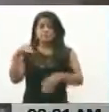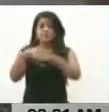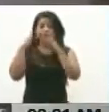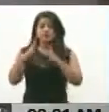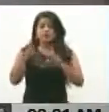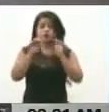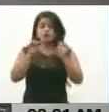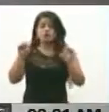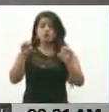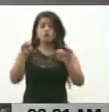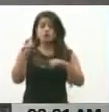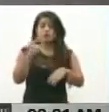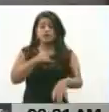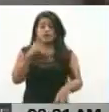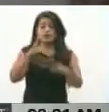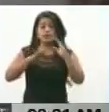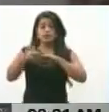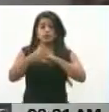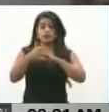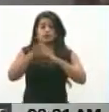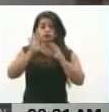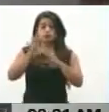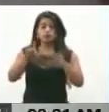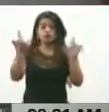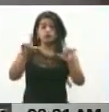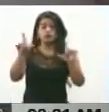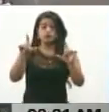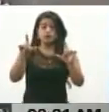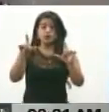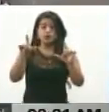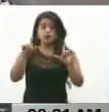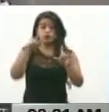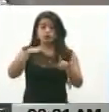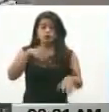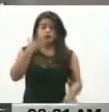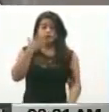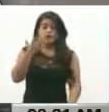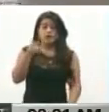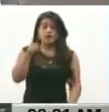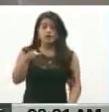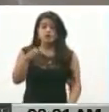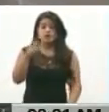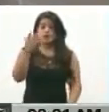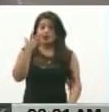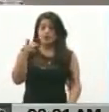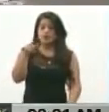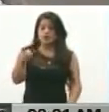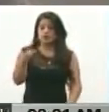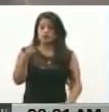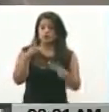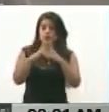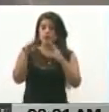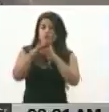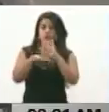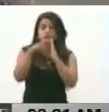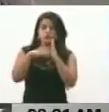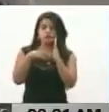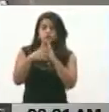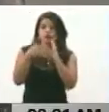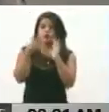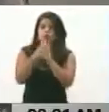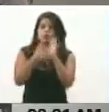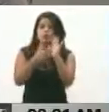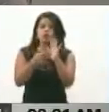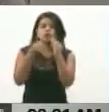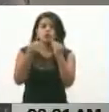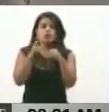Educación Universitaria, Ciencia y Tecnología tiene su televisora, y ustedes verán allí con agrado la programación que refleja precisamente cómo